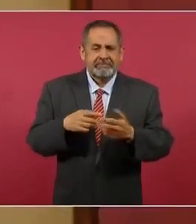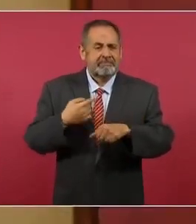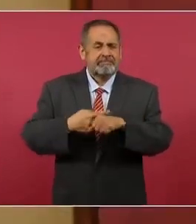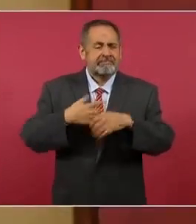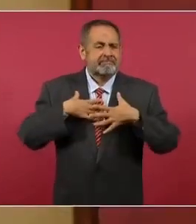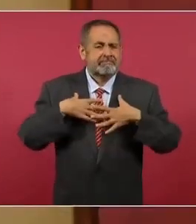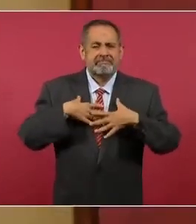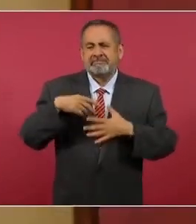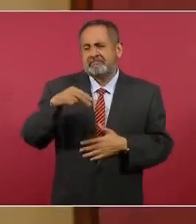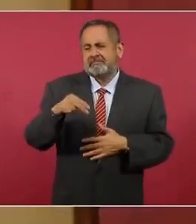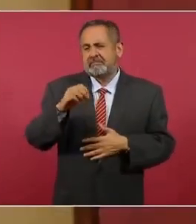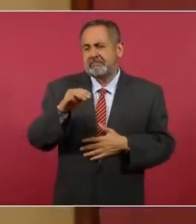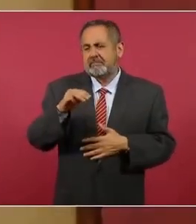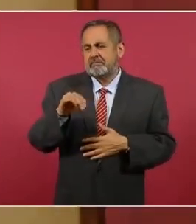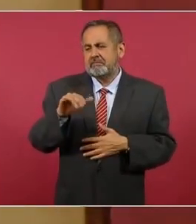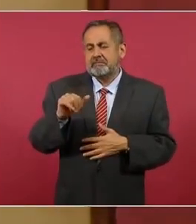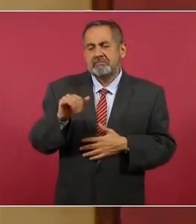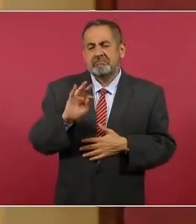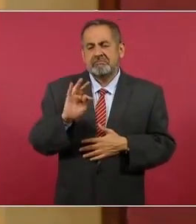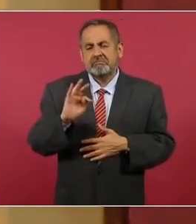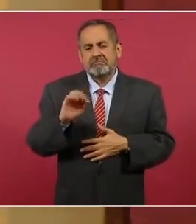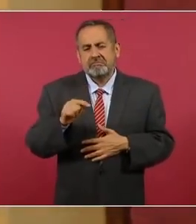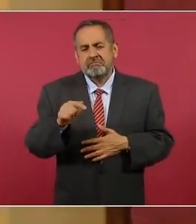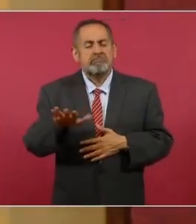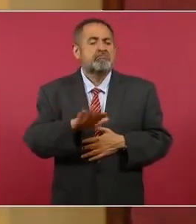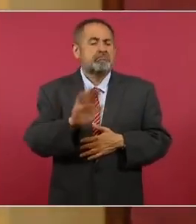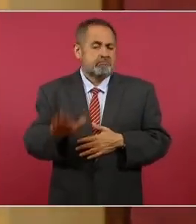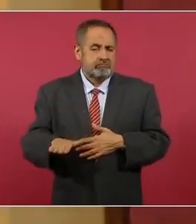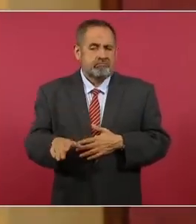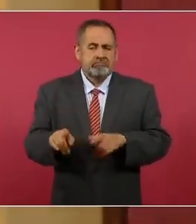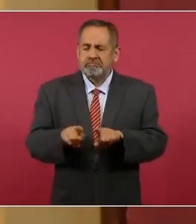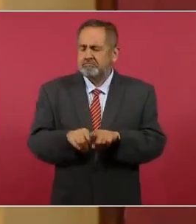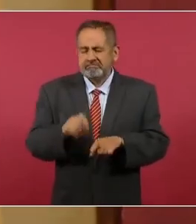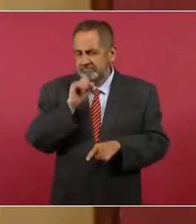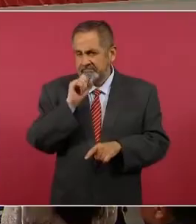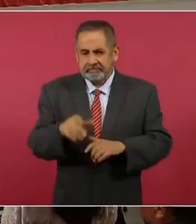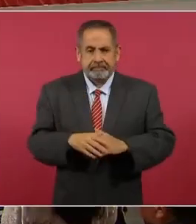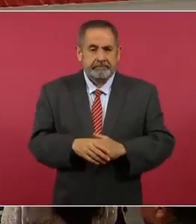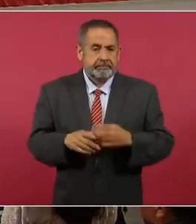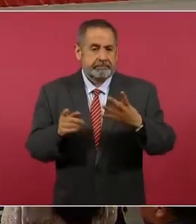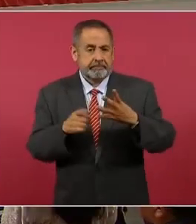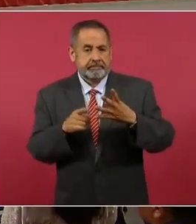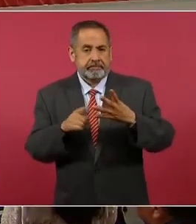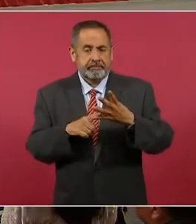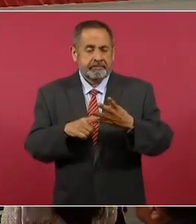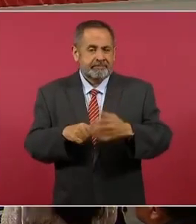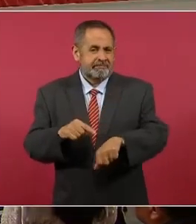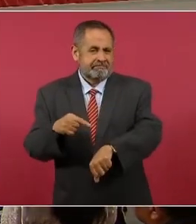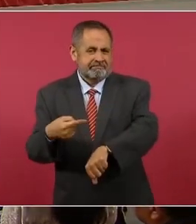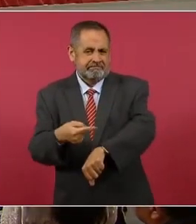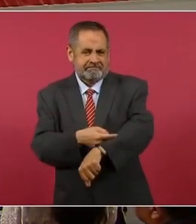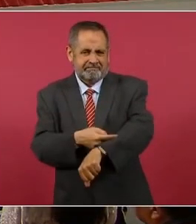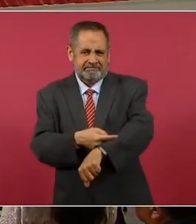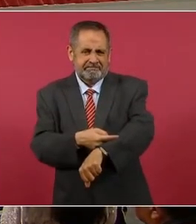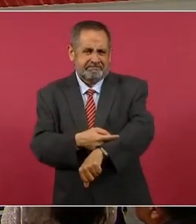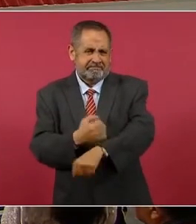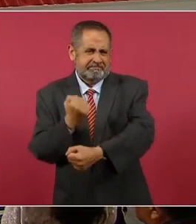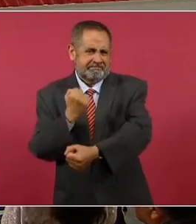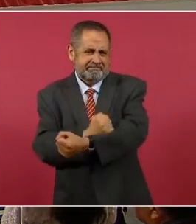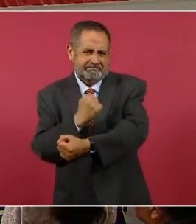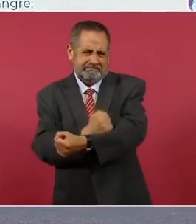neumonías y con ello causar la muerte también de manera indirecta. Finalmente, en forma intravenosa,